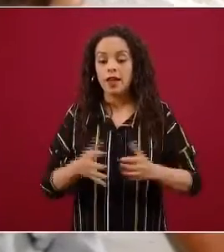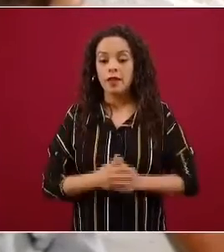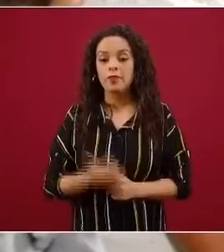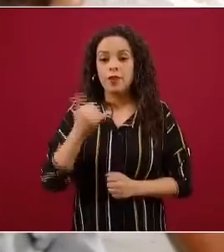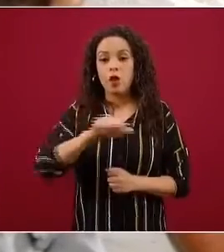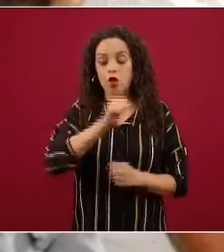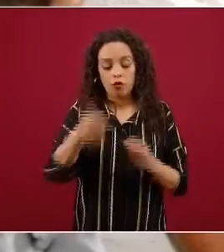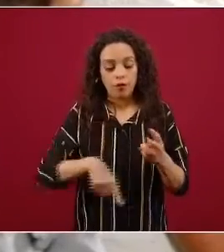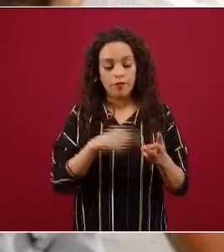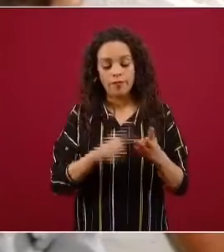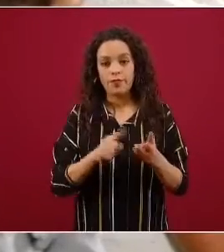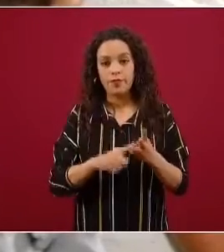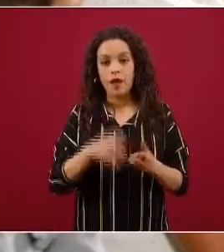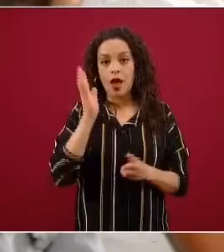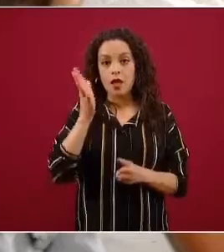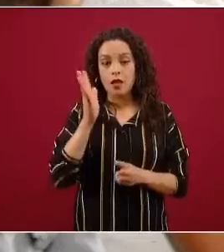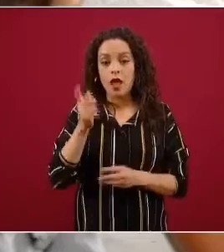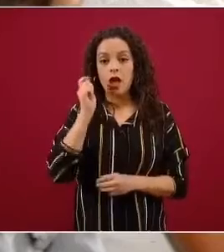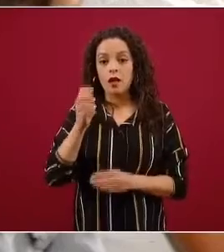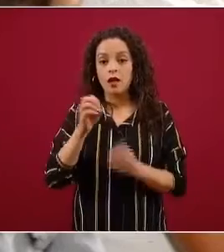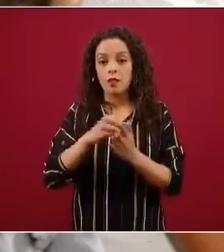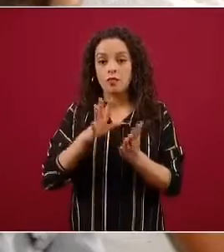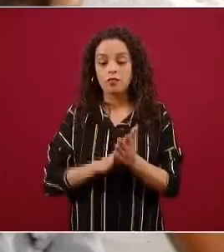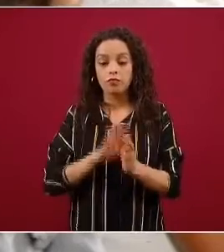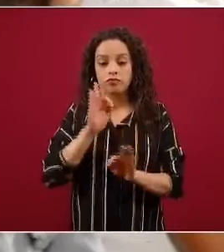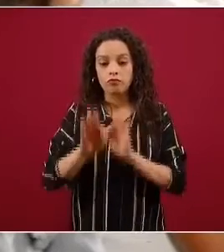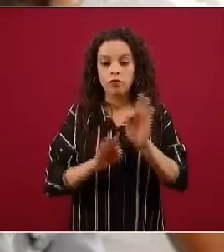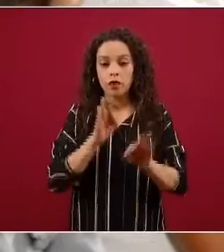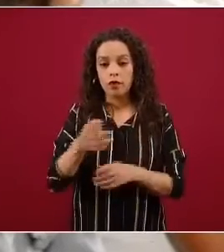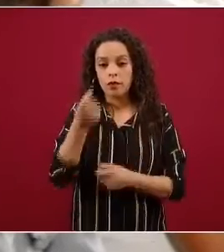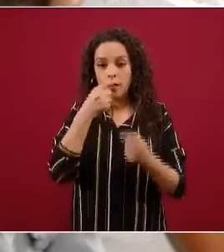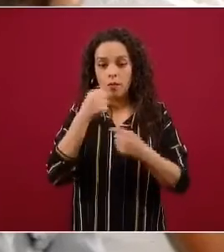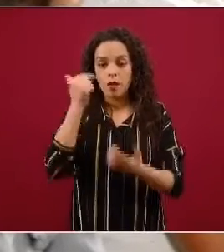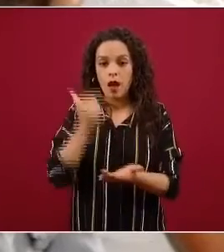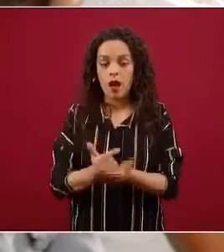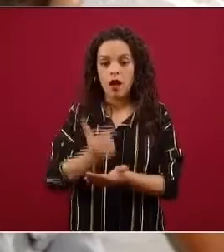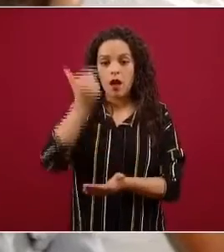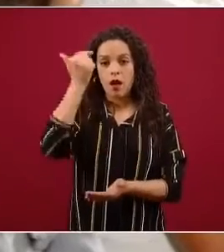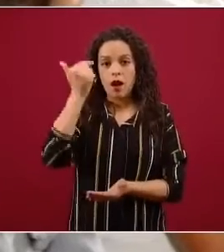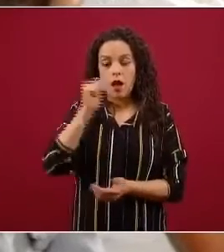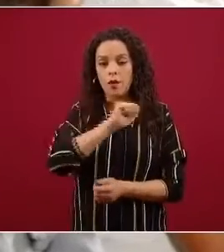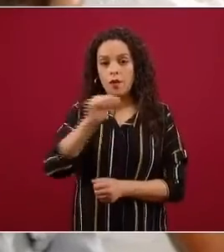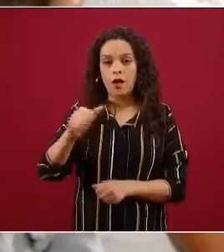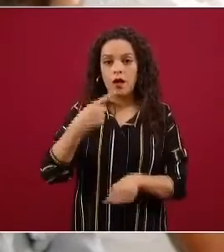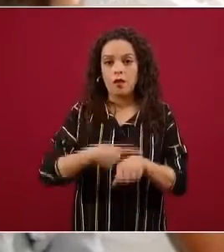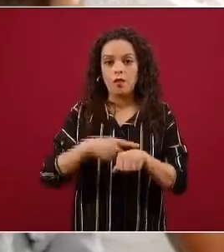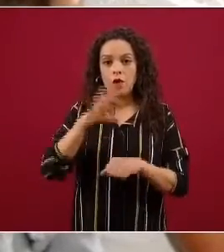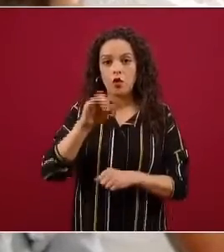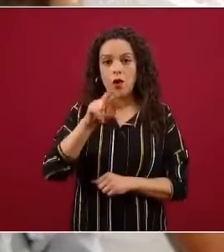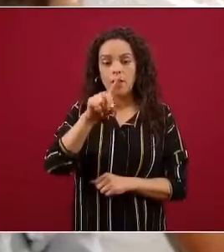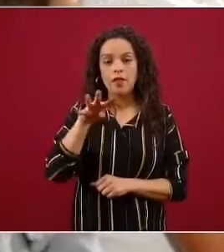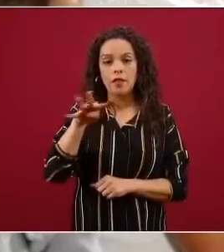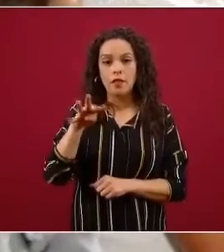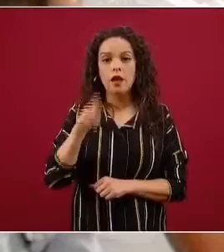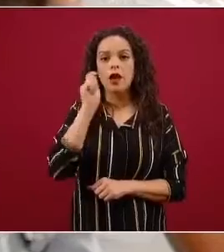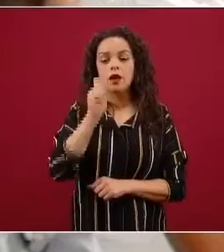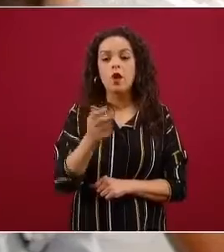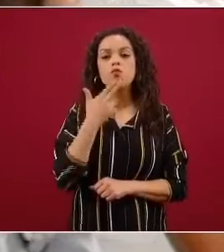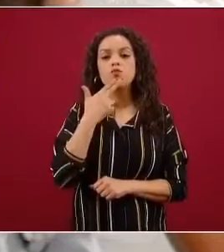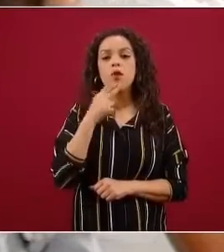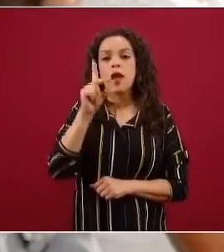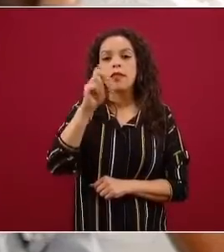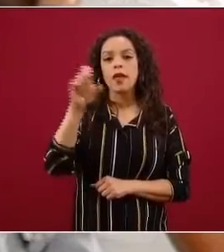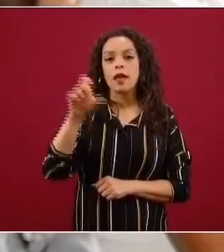se adoptó, se incluyó al tratamiento estándar para pacientes graves hospitalizados con COVID-19 el uso de la dexametasona,